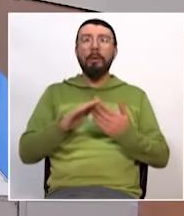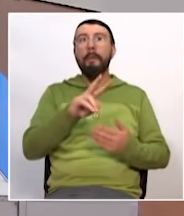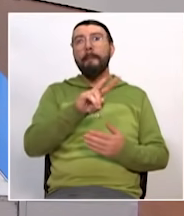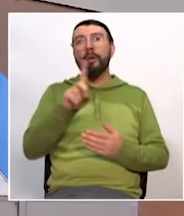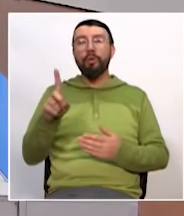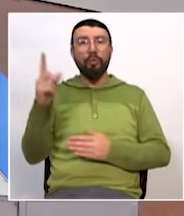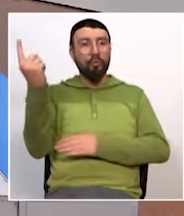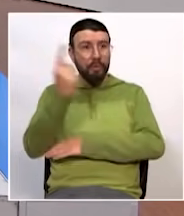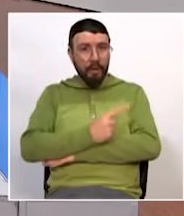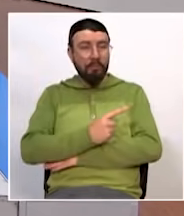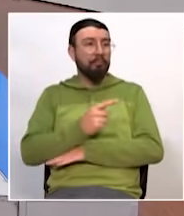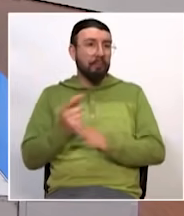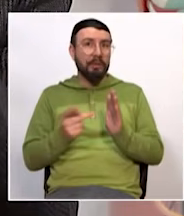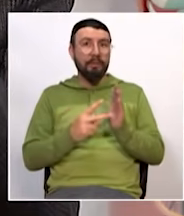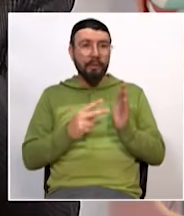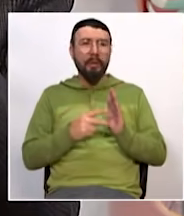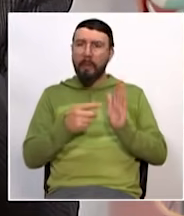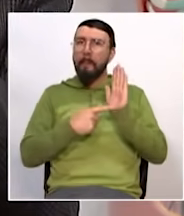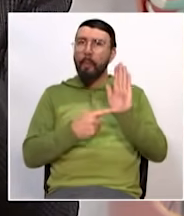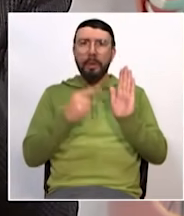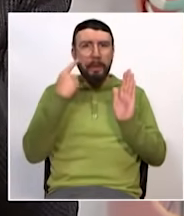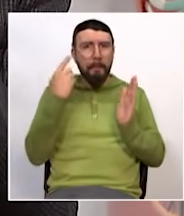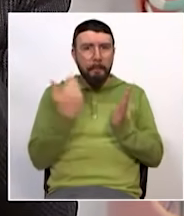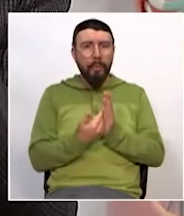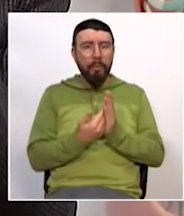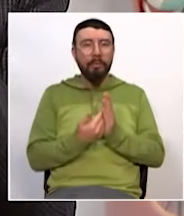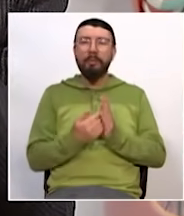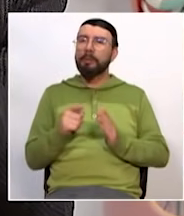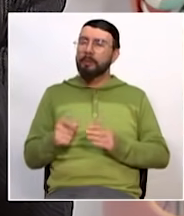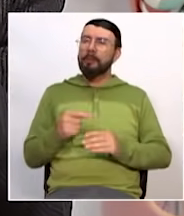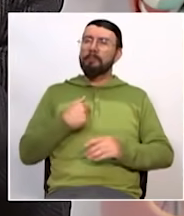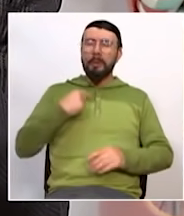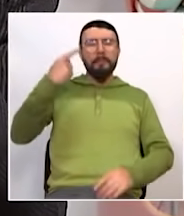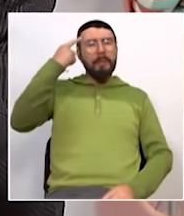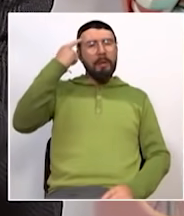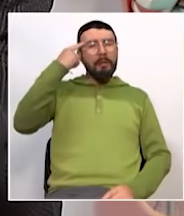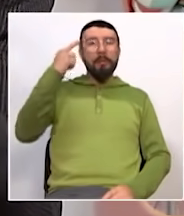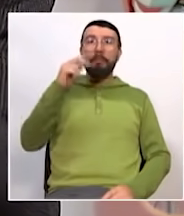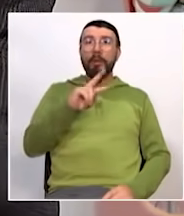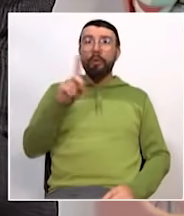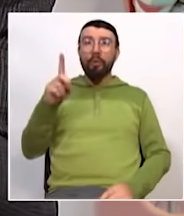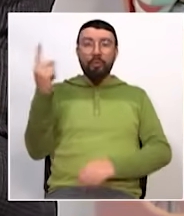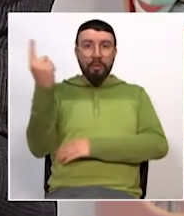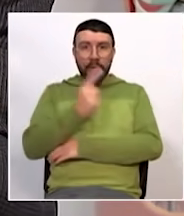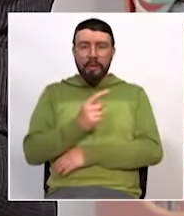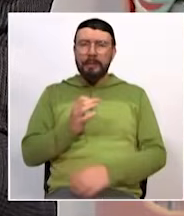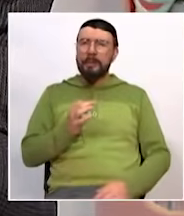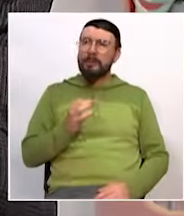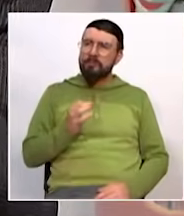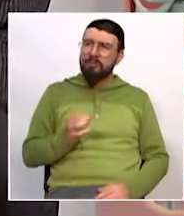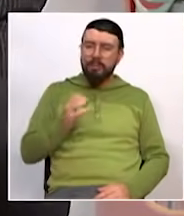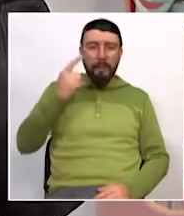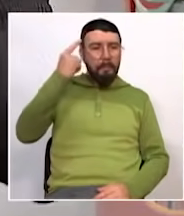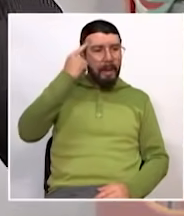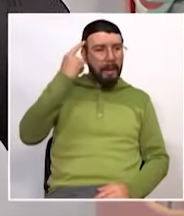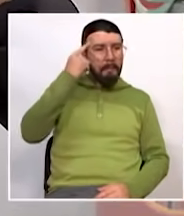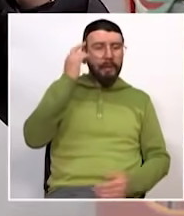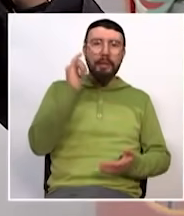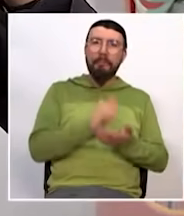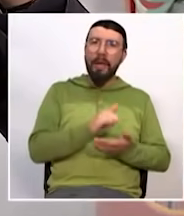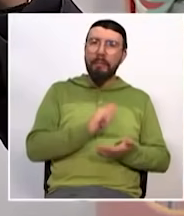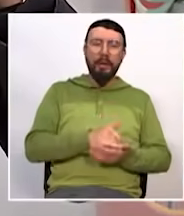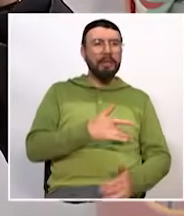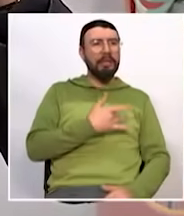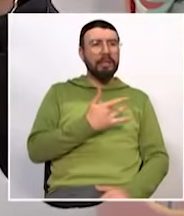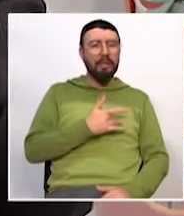que es lo técnicamente demostrable aplicando esto en menos de los 21 días ese tipo de pensamientos de sensaciones